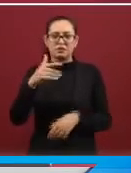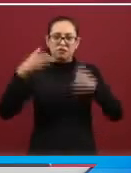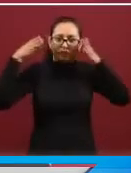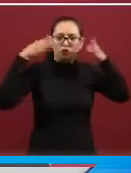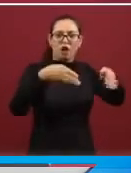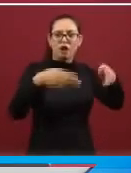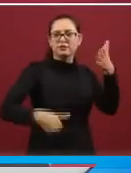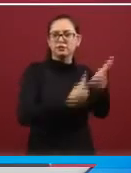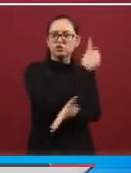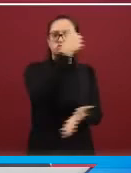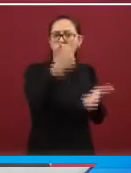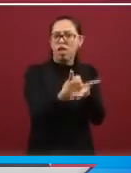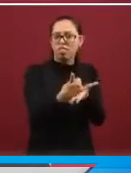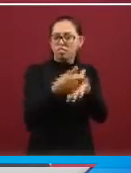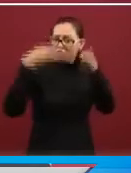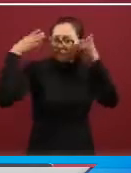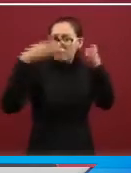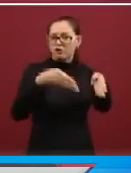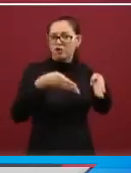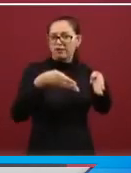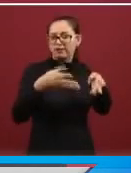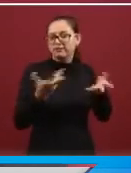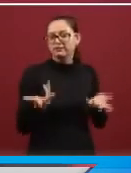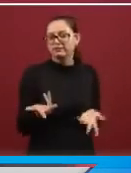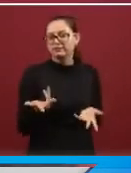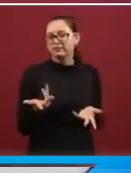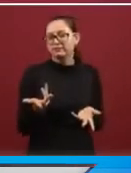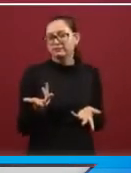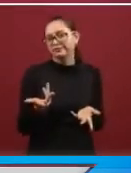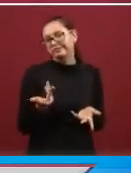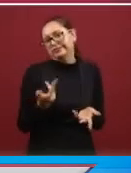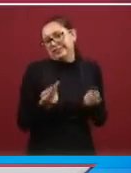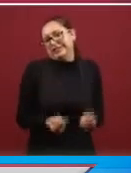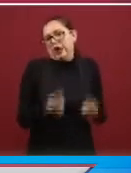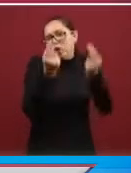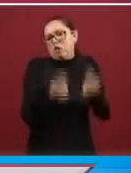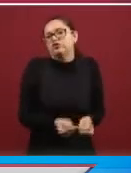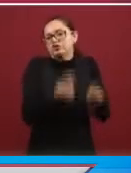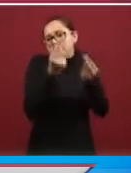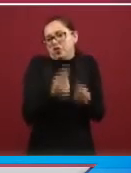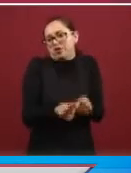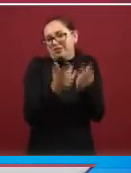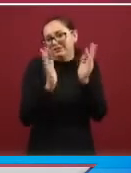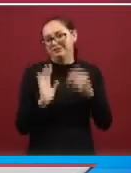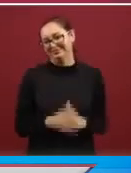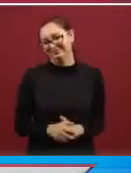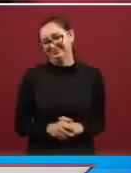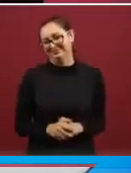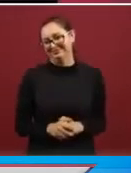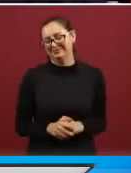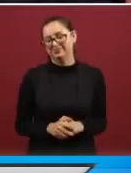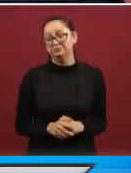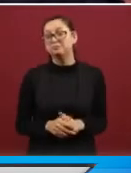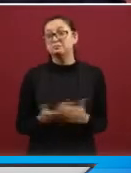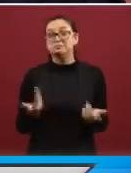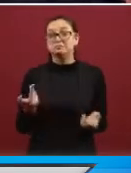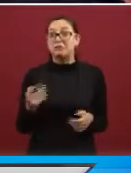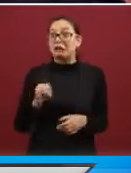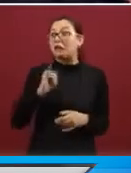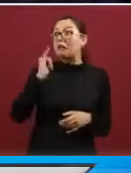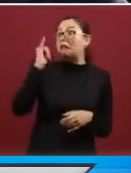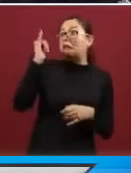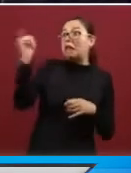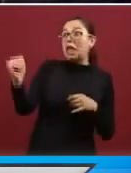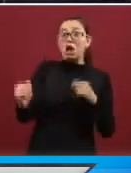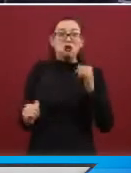la infraestructura eléctrica de la CFE. Afirma que al igual de lo que ocurre con la reforma energética, tampoco con la reforma en telecomunicaciones se han